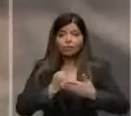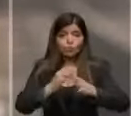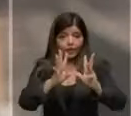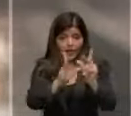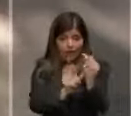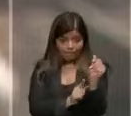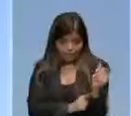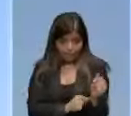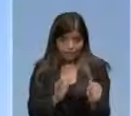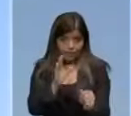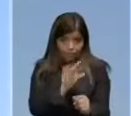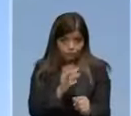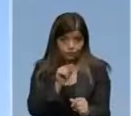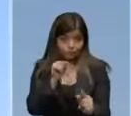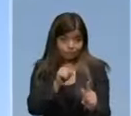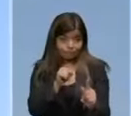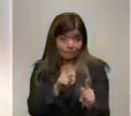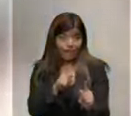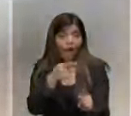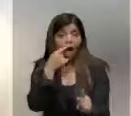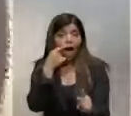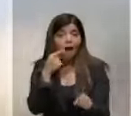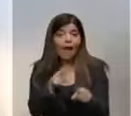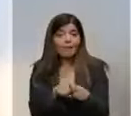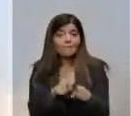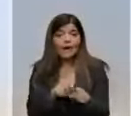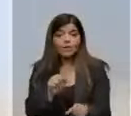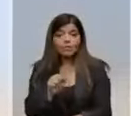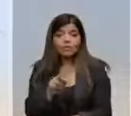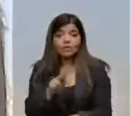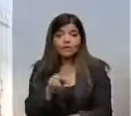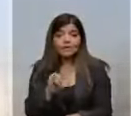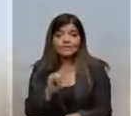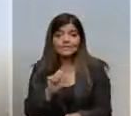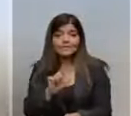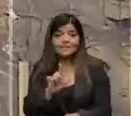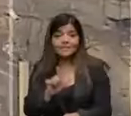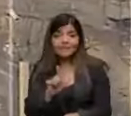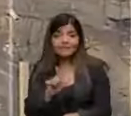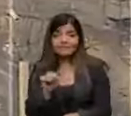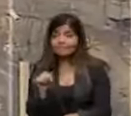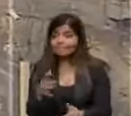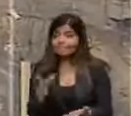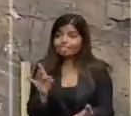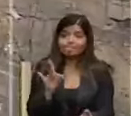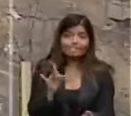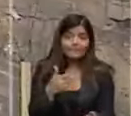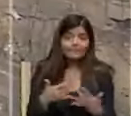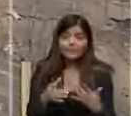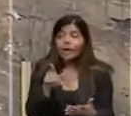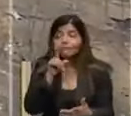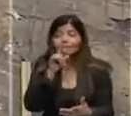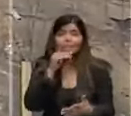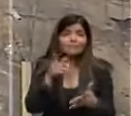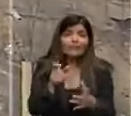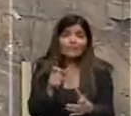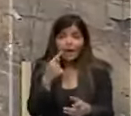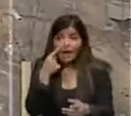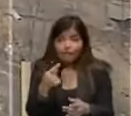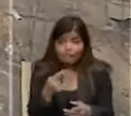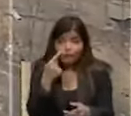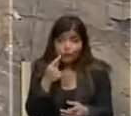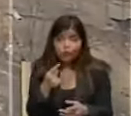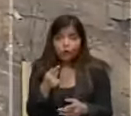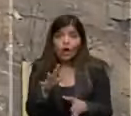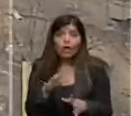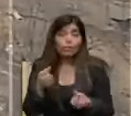familia, especialmente a él, su hermano Ariel. Para poder tener algún rastro de mi hermana o alguien que quizás, no sé, la vio salir, la